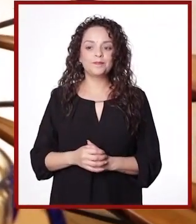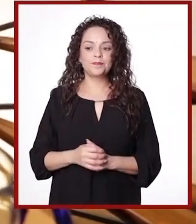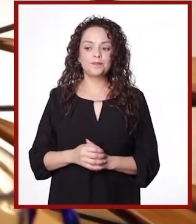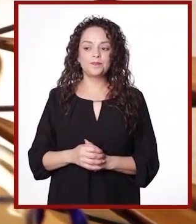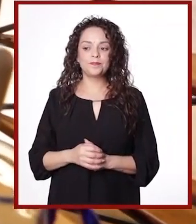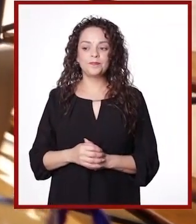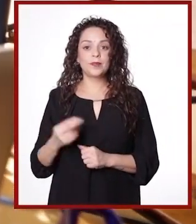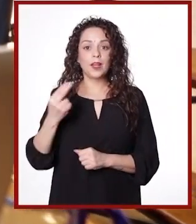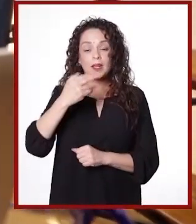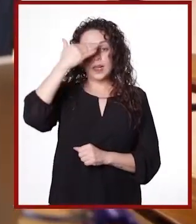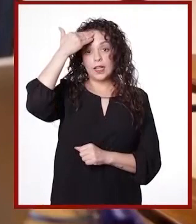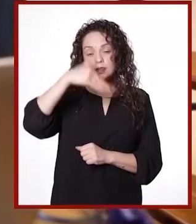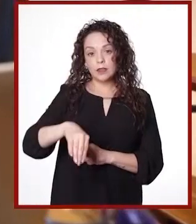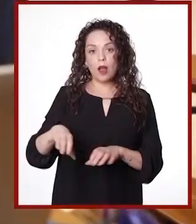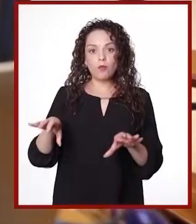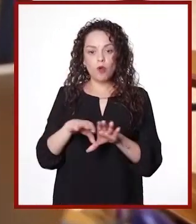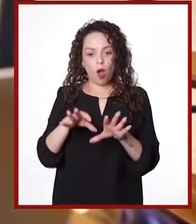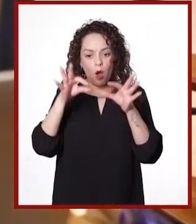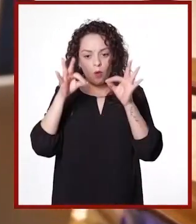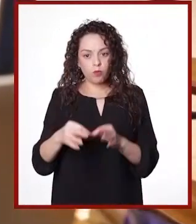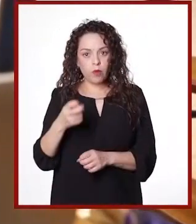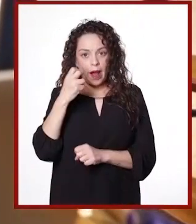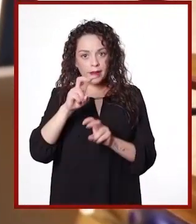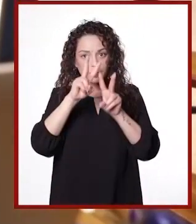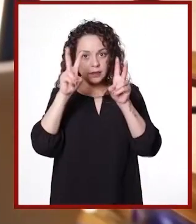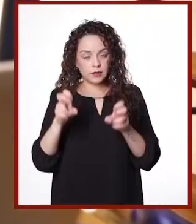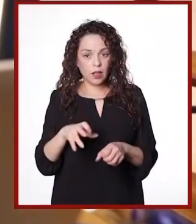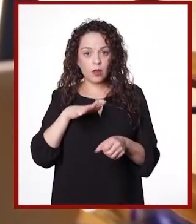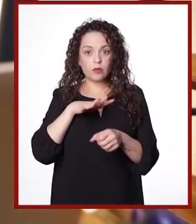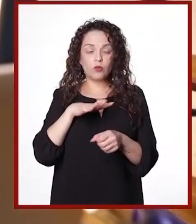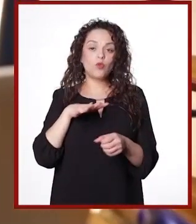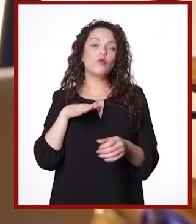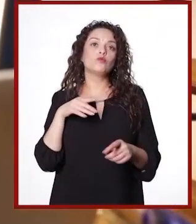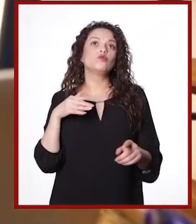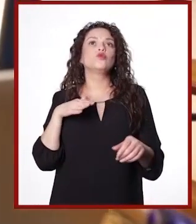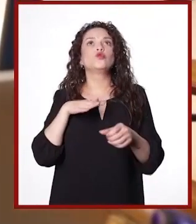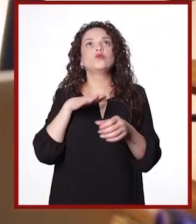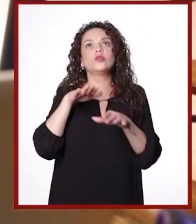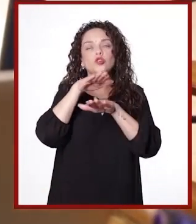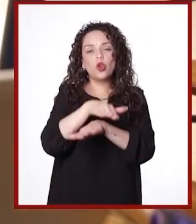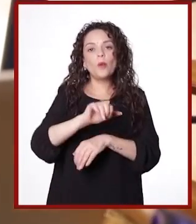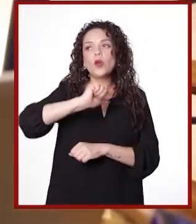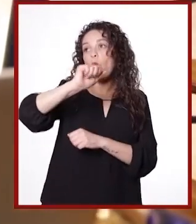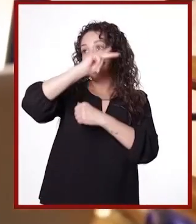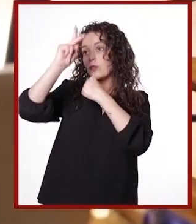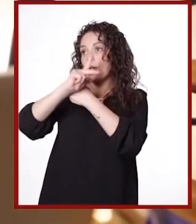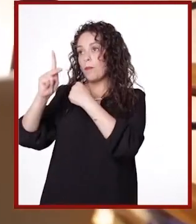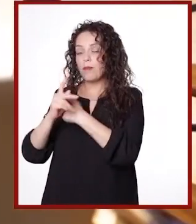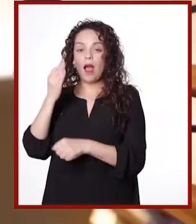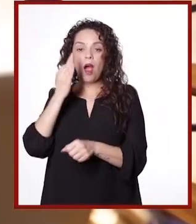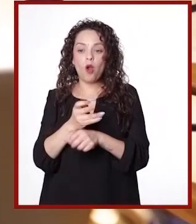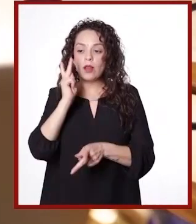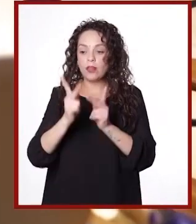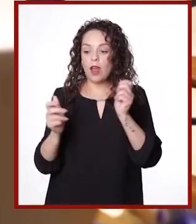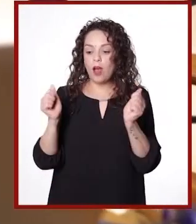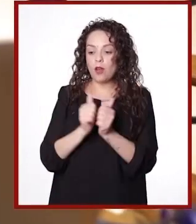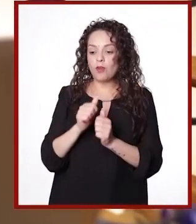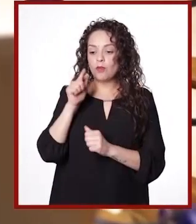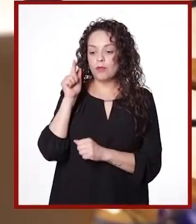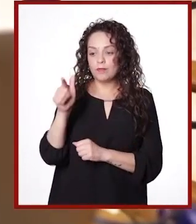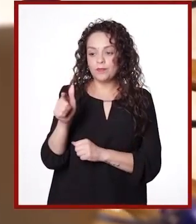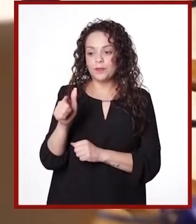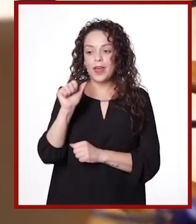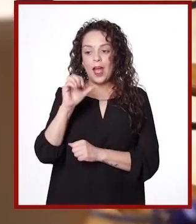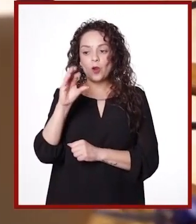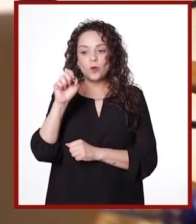qué tan bien posicionados estamos en esta materia con respecto a otros países, vamos con Fortino Acosta. Fortino, bienvenido, muchas gracias